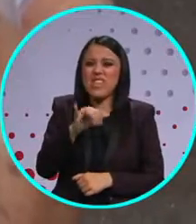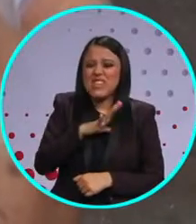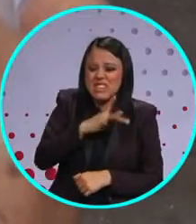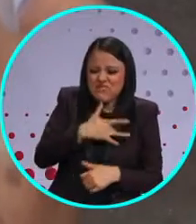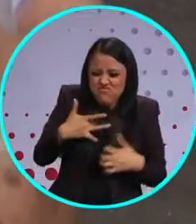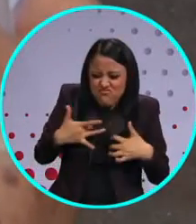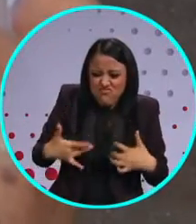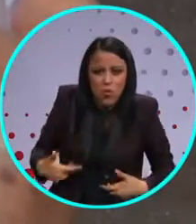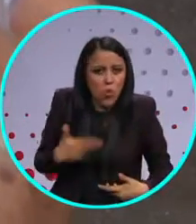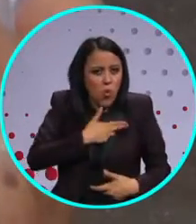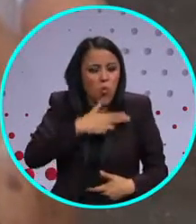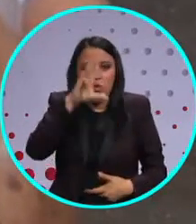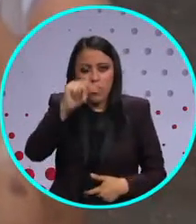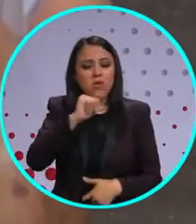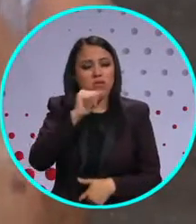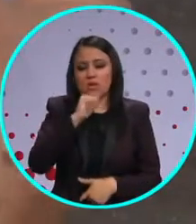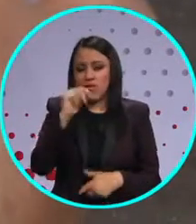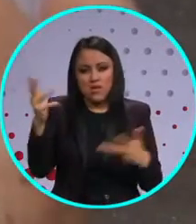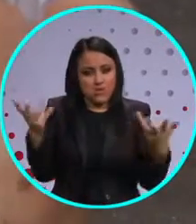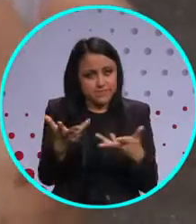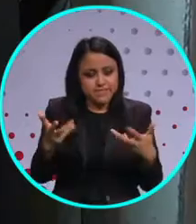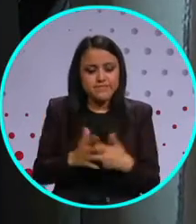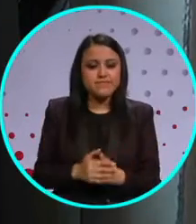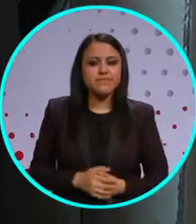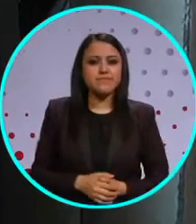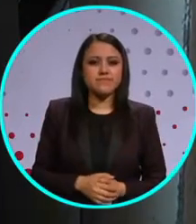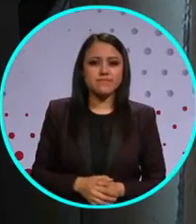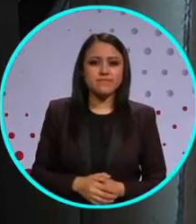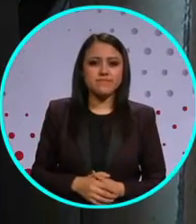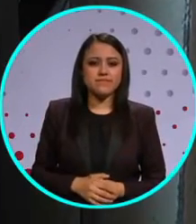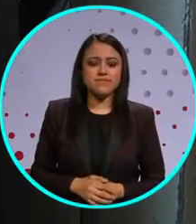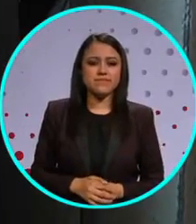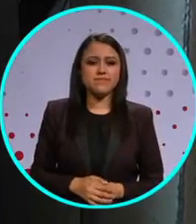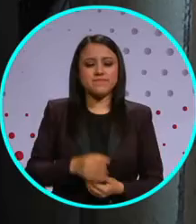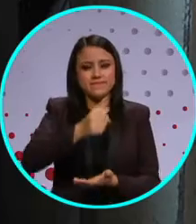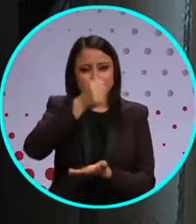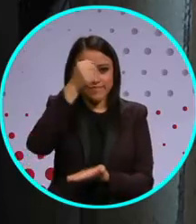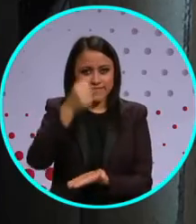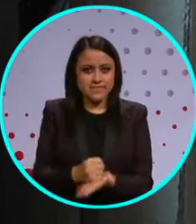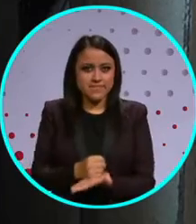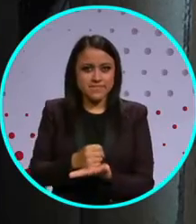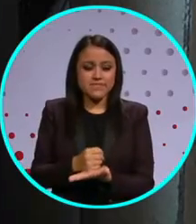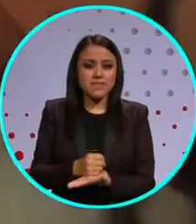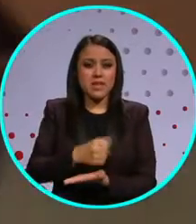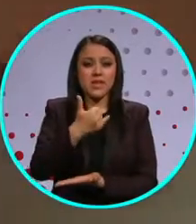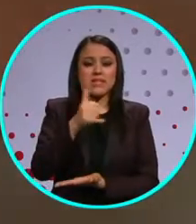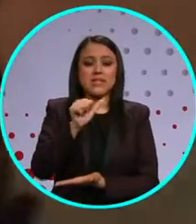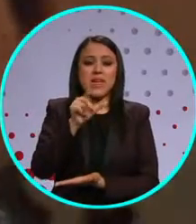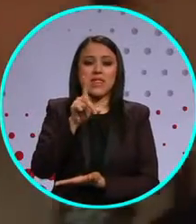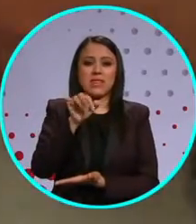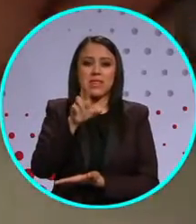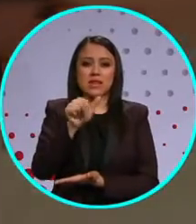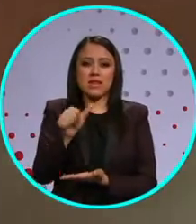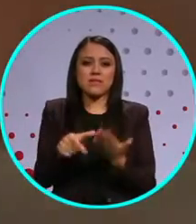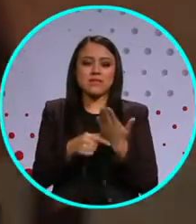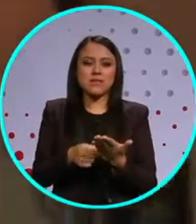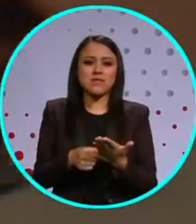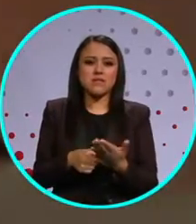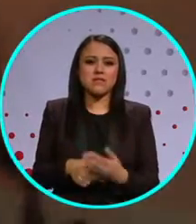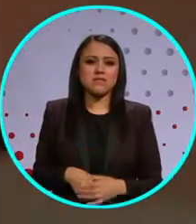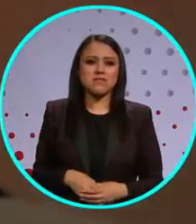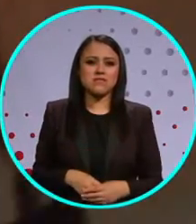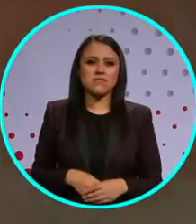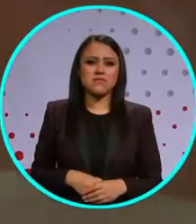el fuerte dolor por el que tiene que pasar en lo que sanan las heridas. Para quien corresponda, Yadira Limón.